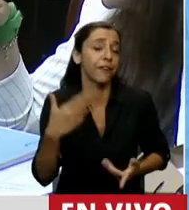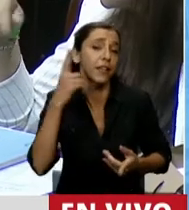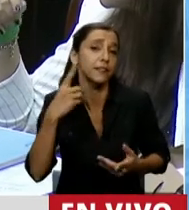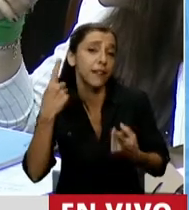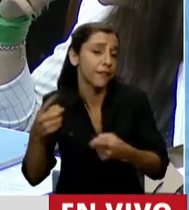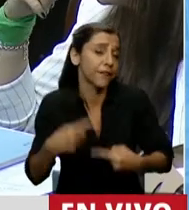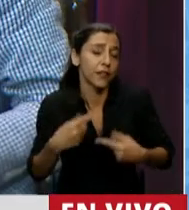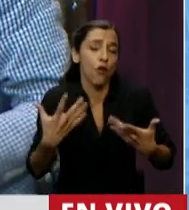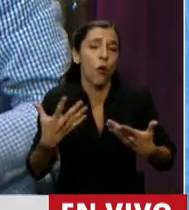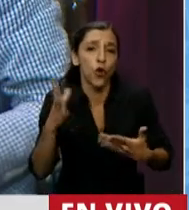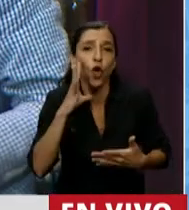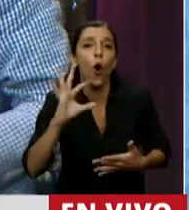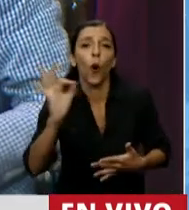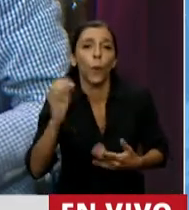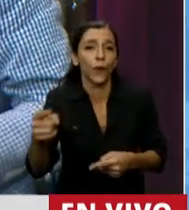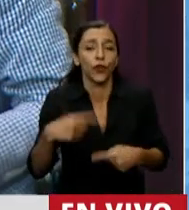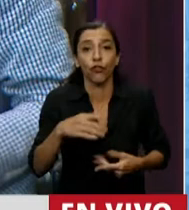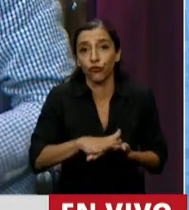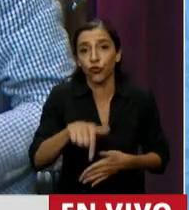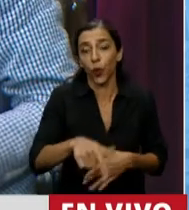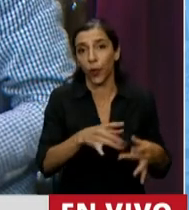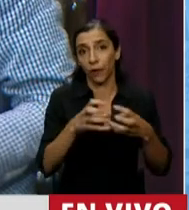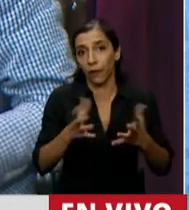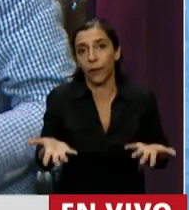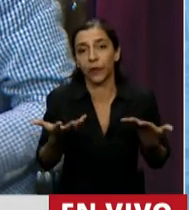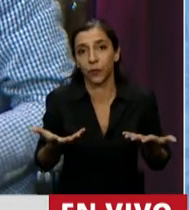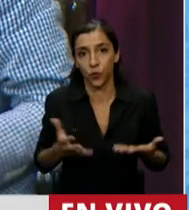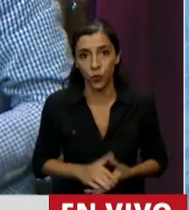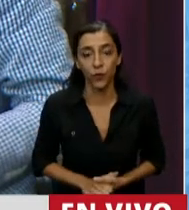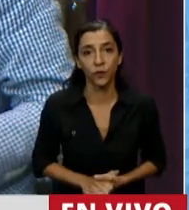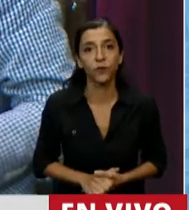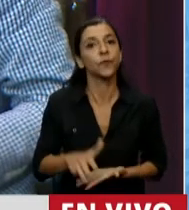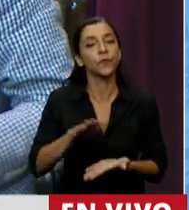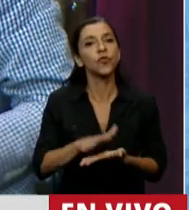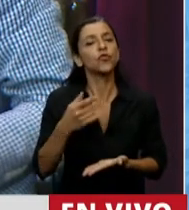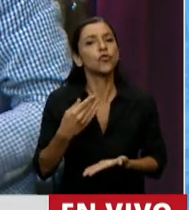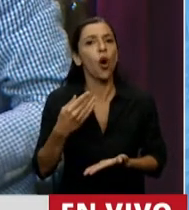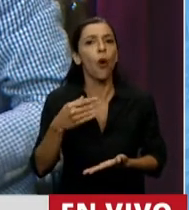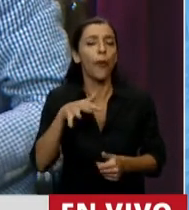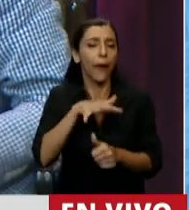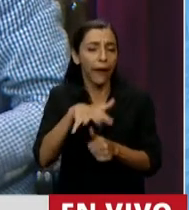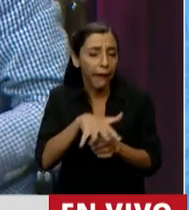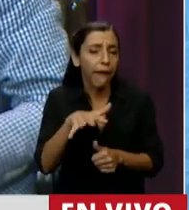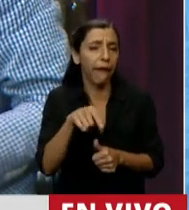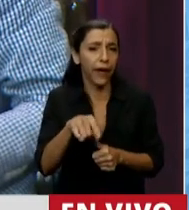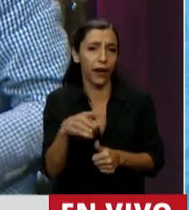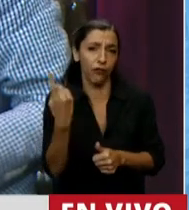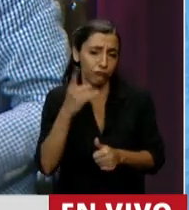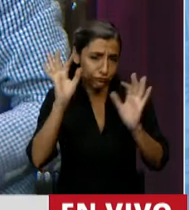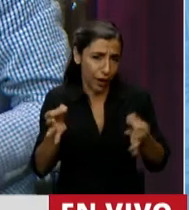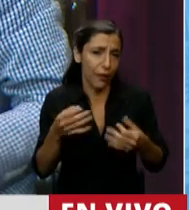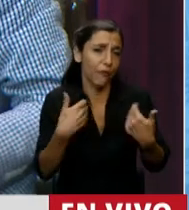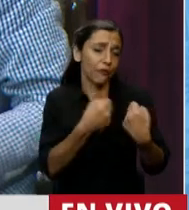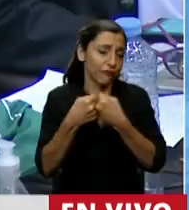planteos acerca del debate de hoy. Se trata de una cuestión de género, se trata de una cuestión